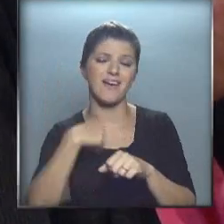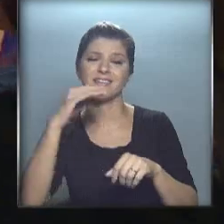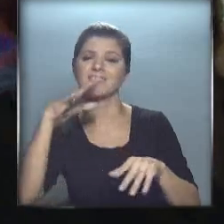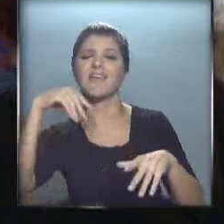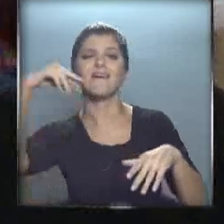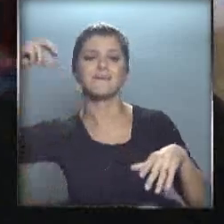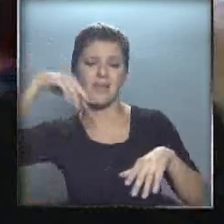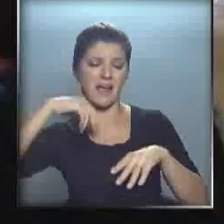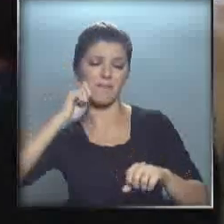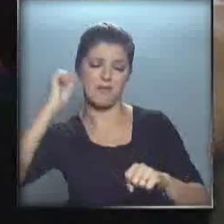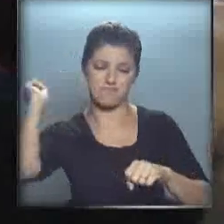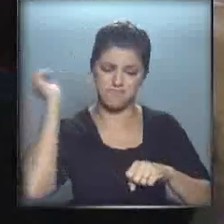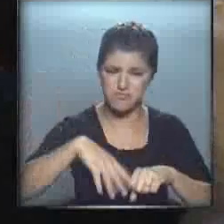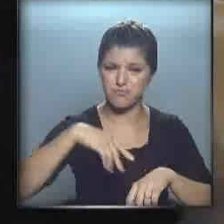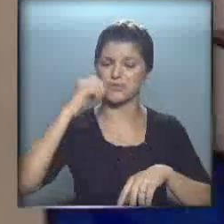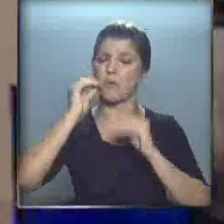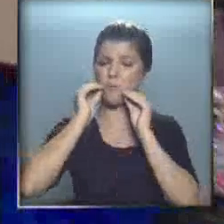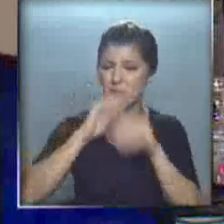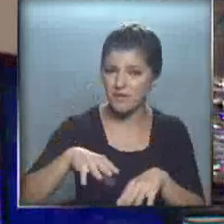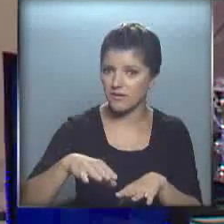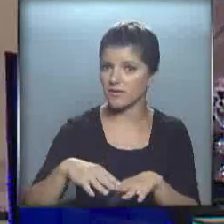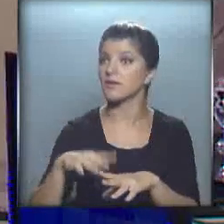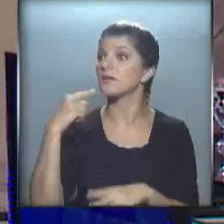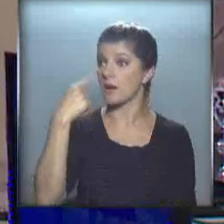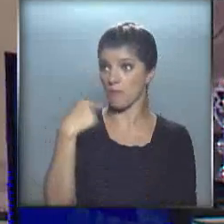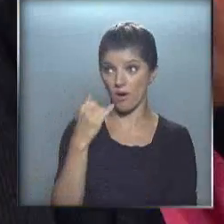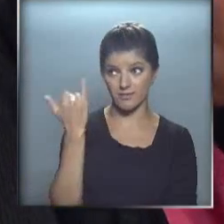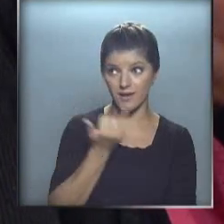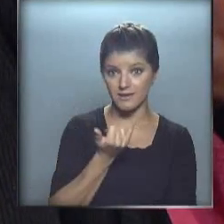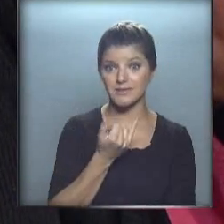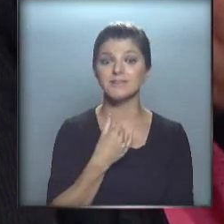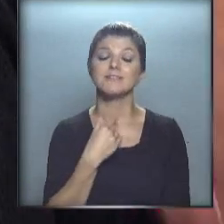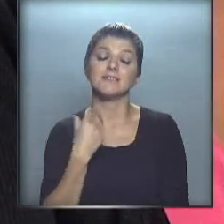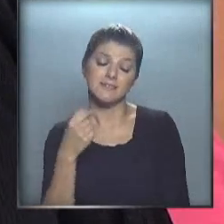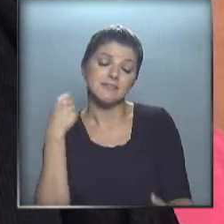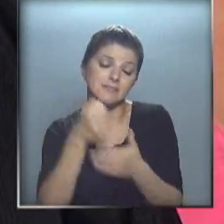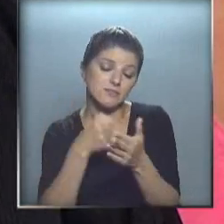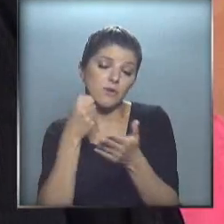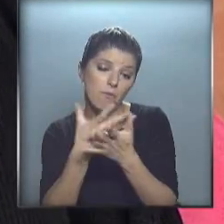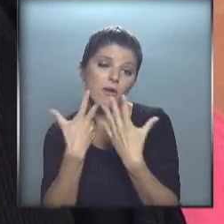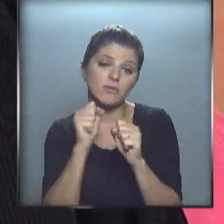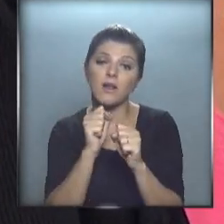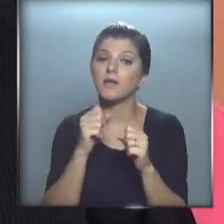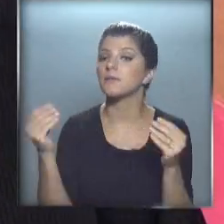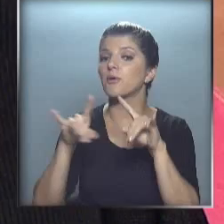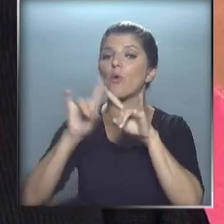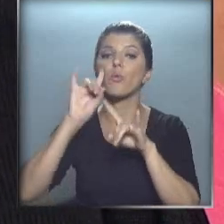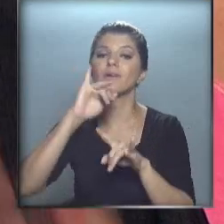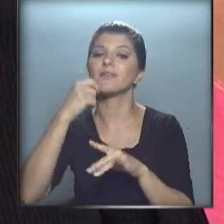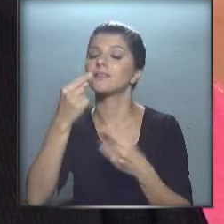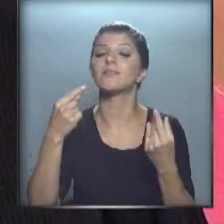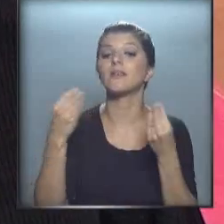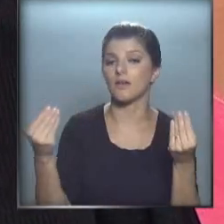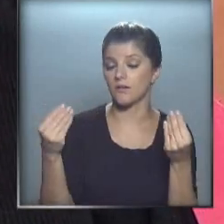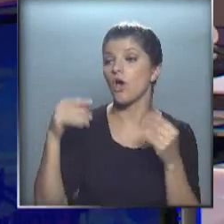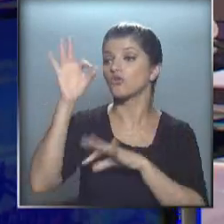se escupían. ¿Hay respuesta a todas esas preguntas? Tratamos de que haya. ¿Y por dónde va la cosa? ¿Por dónde van esas respuestas?